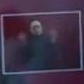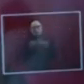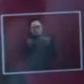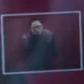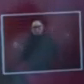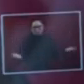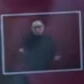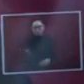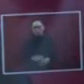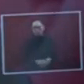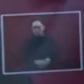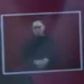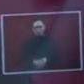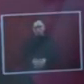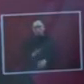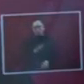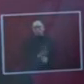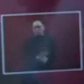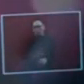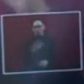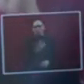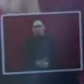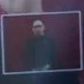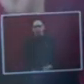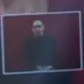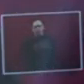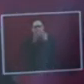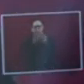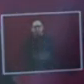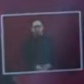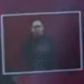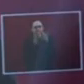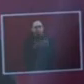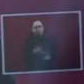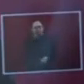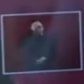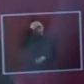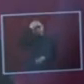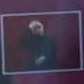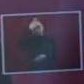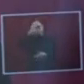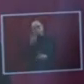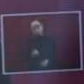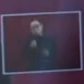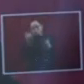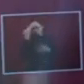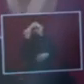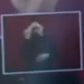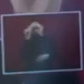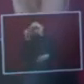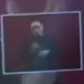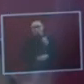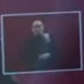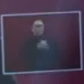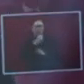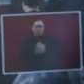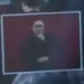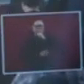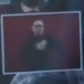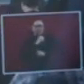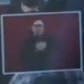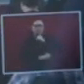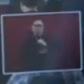tiene que ver con un tema delicadísimo, que es la reciente cancelación de las licitaciones de rondas petroleras por